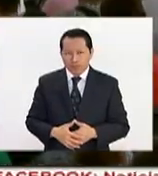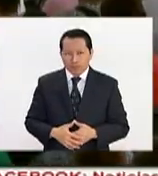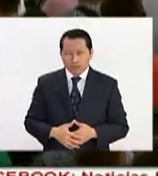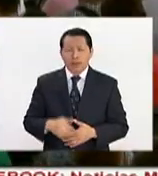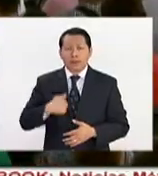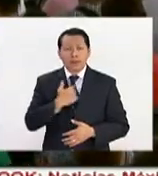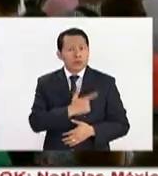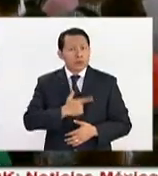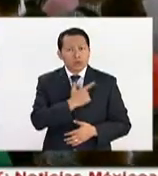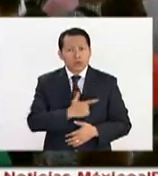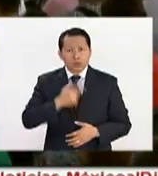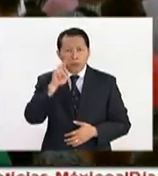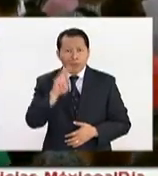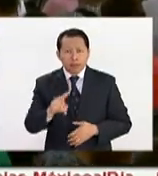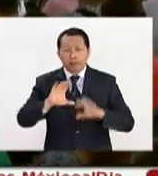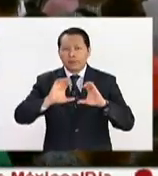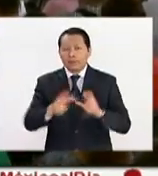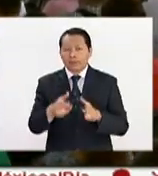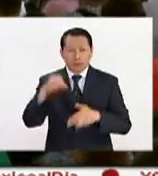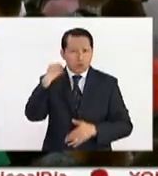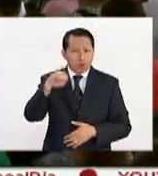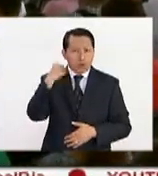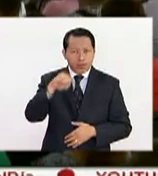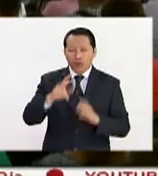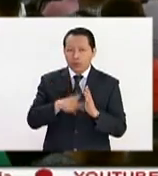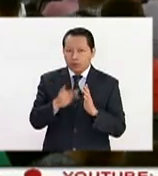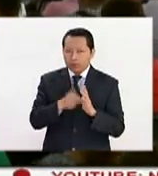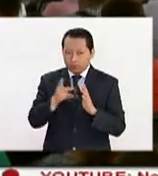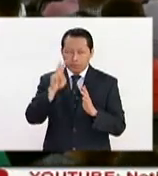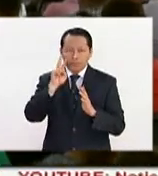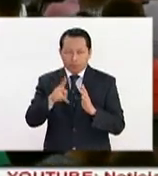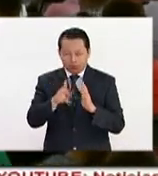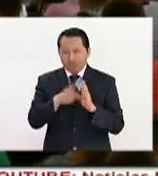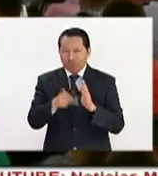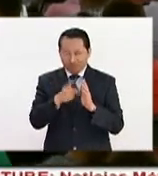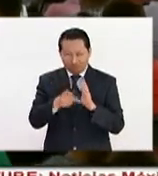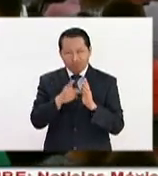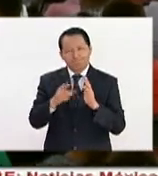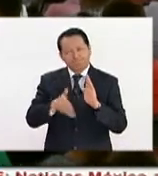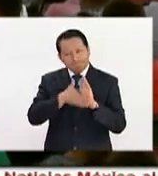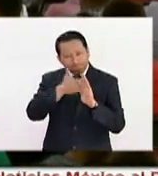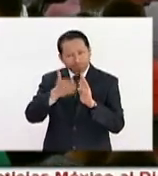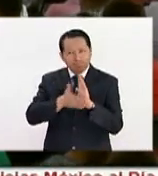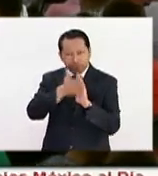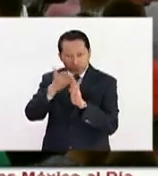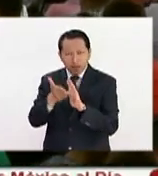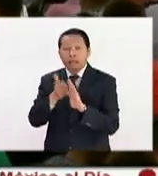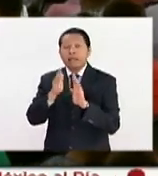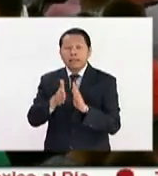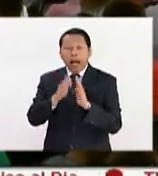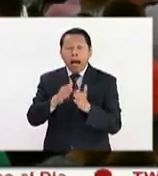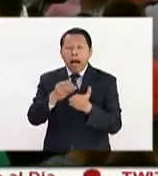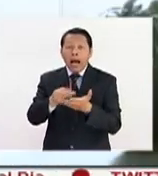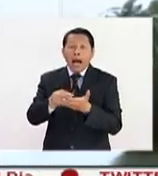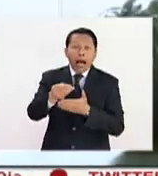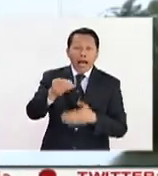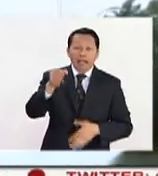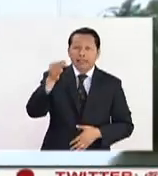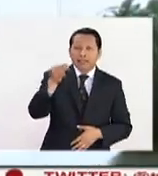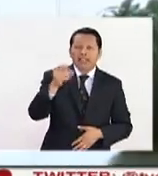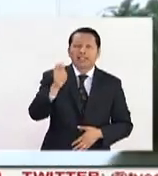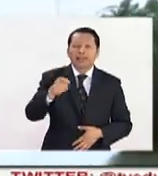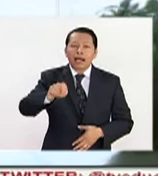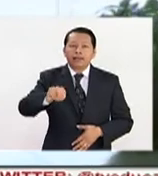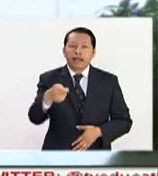Me da mucho gusto ver en Chiapas y en Oaxaca levantarse los nuevos hogares, ya entregando llaves. Acá va a suceder lo